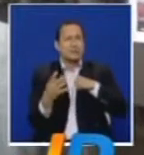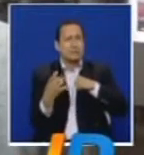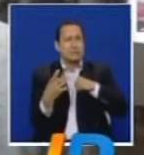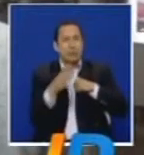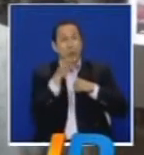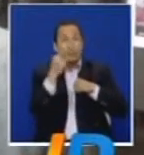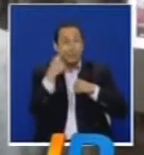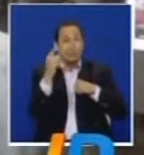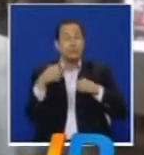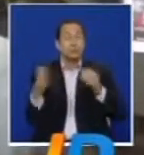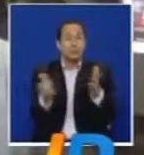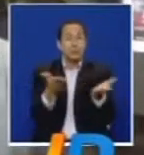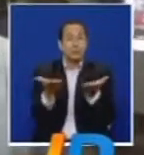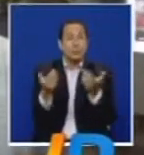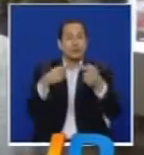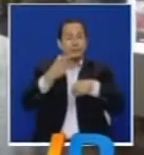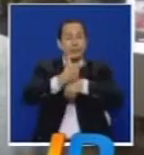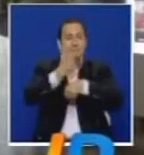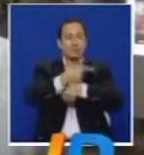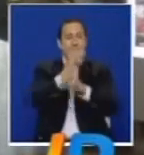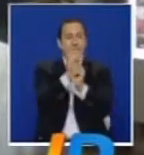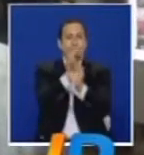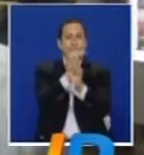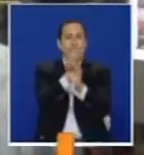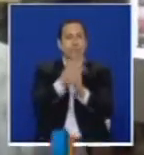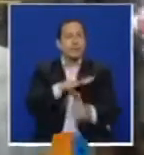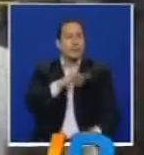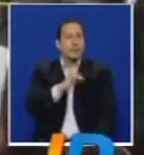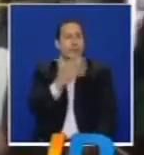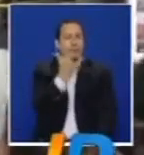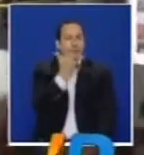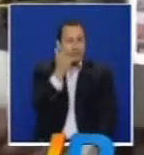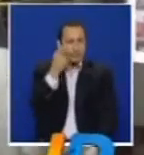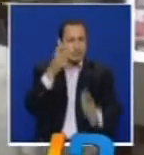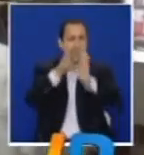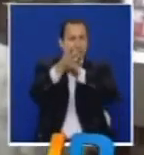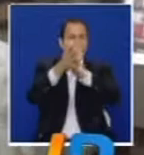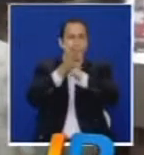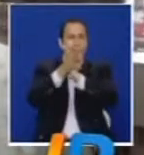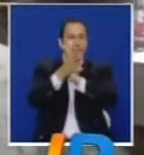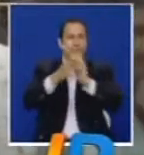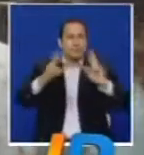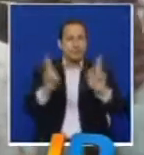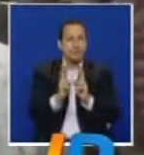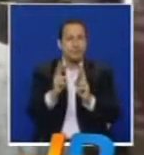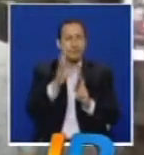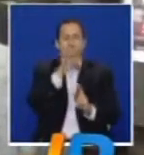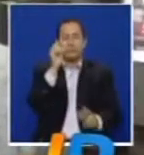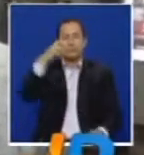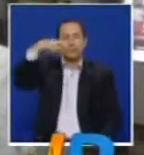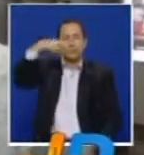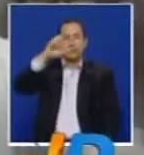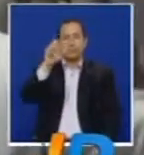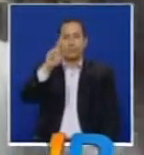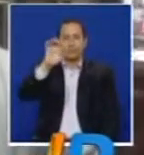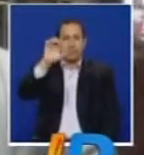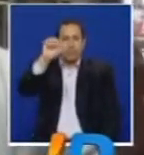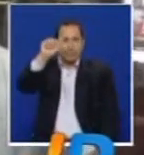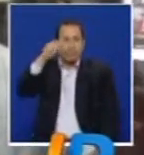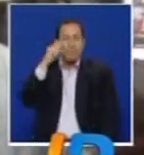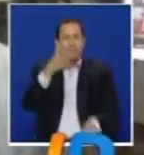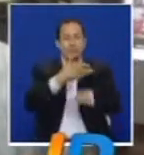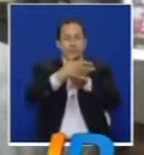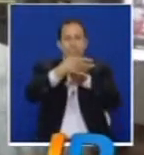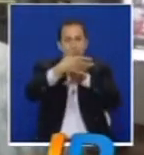en el Pascual Guerrero en Cali y Itagüí? En el resto de la jornada y una nota exclusiva con Luis Amaranto Perea. Todo aquí en